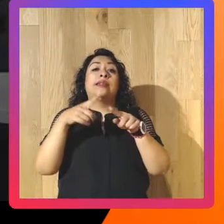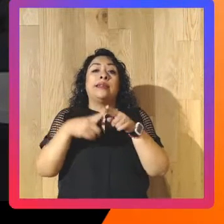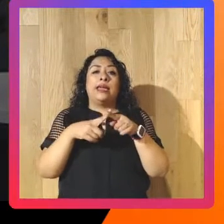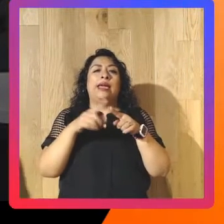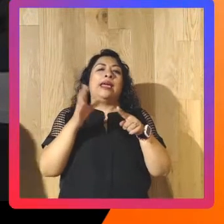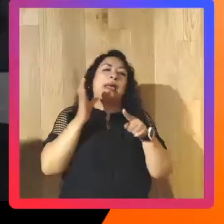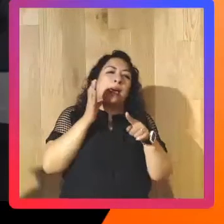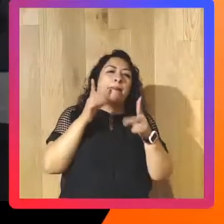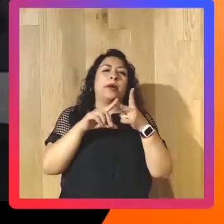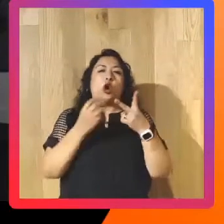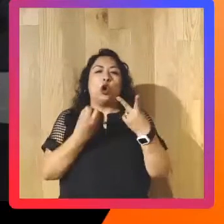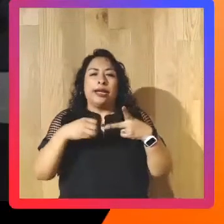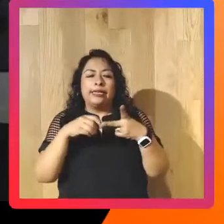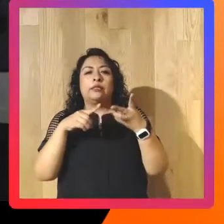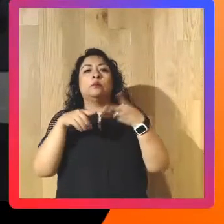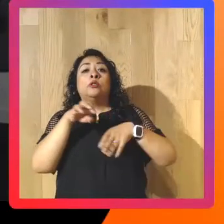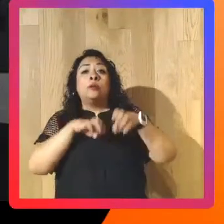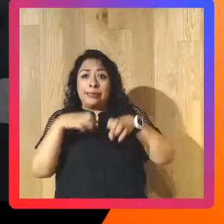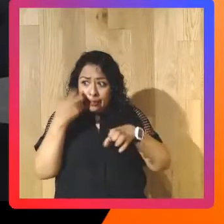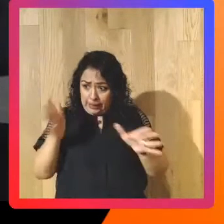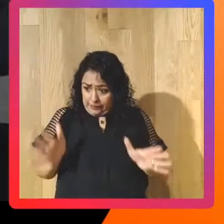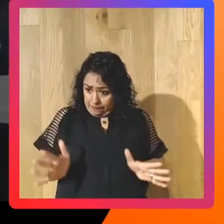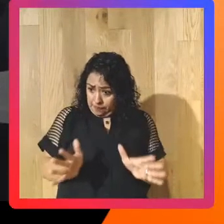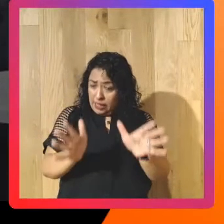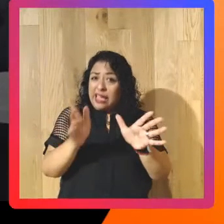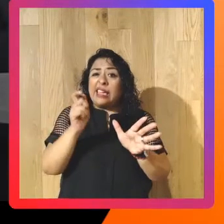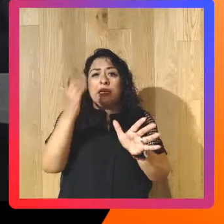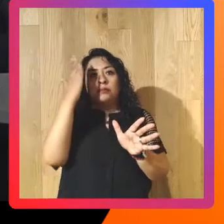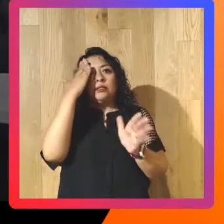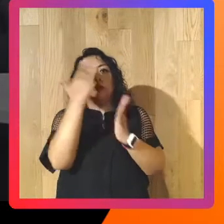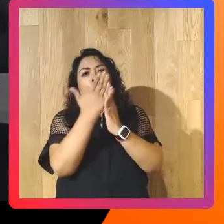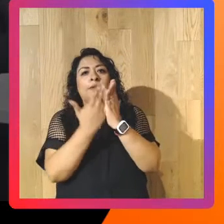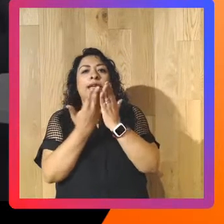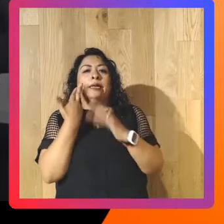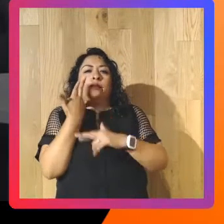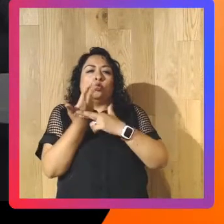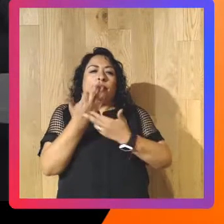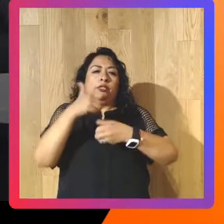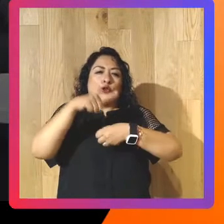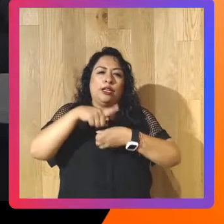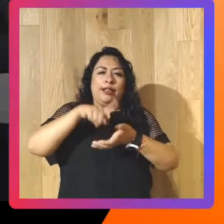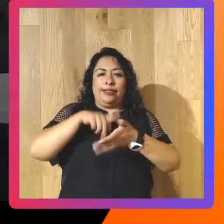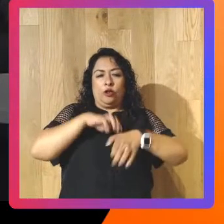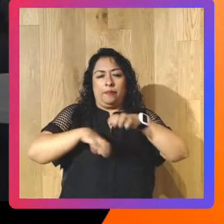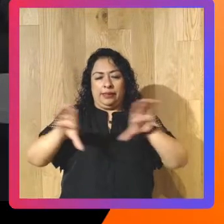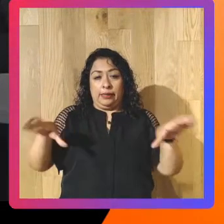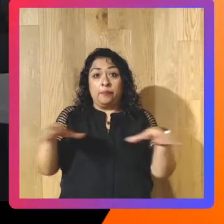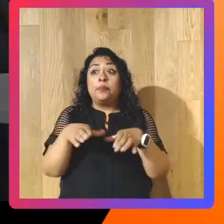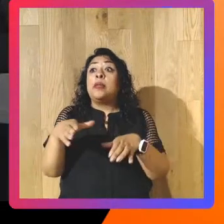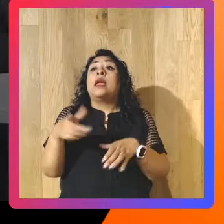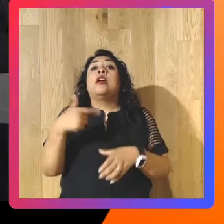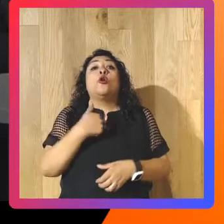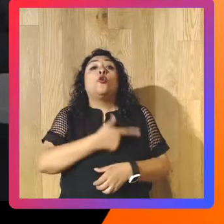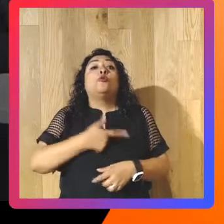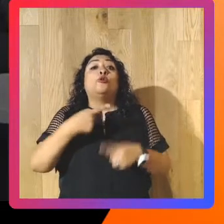cámaras, organismos y empresas que buscan impulsar los principios de la responsabilidad social corporativa. Tenemos aquí el gusto